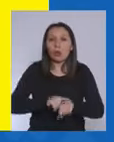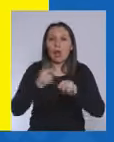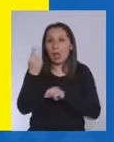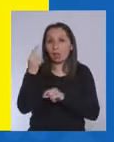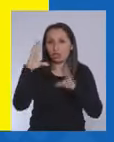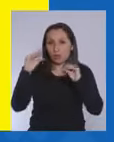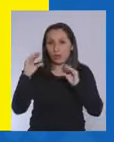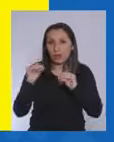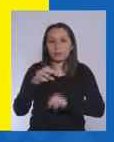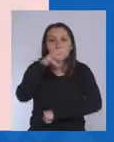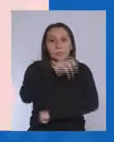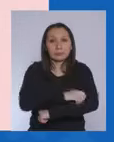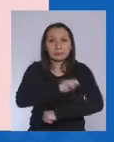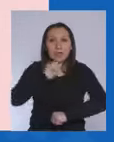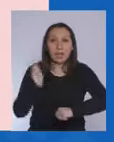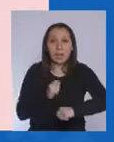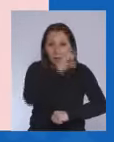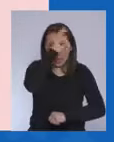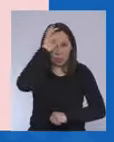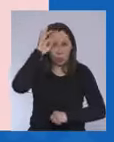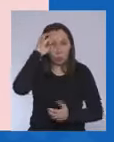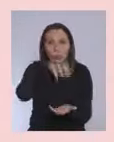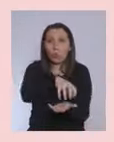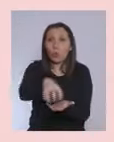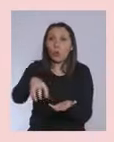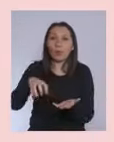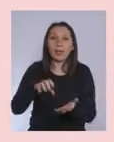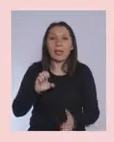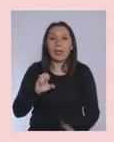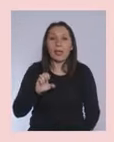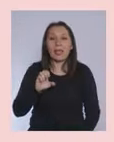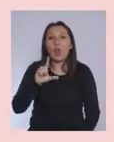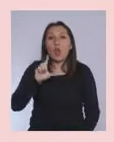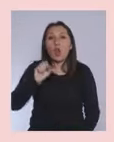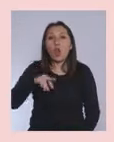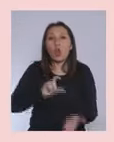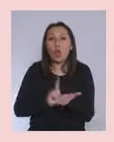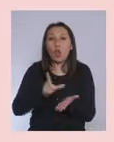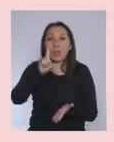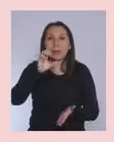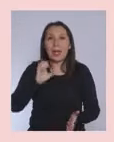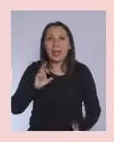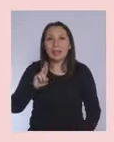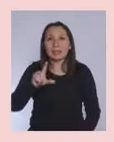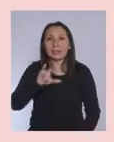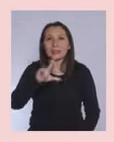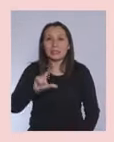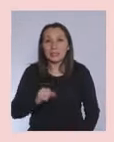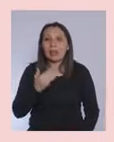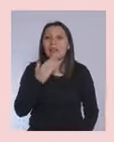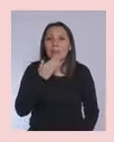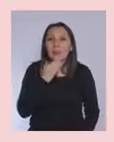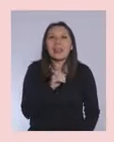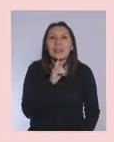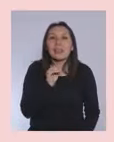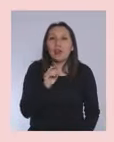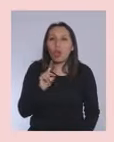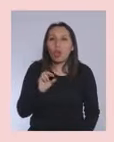en la región de la araucanía las comunas de lonquimay ercilla y teodoro schmidt